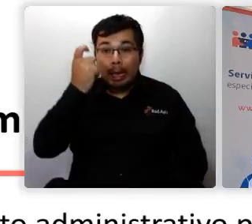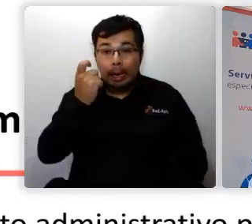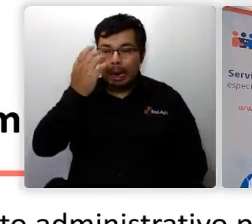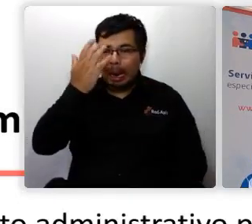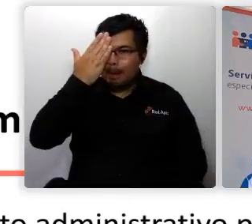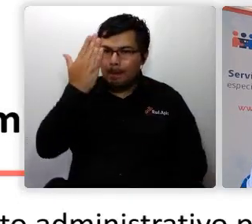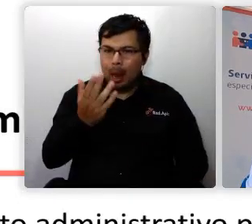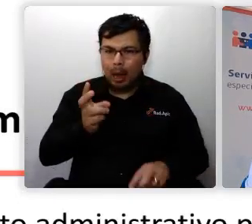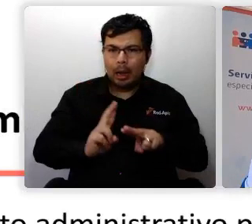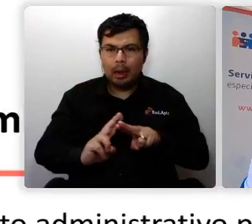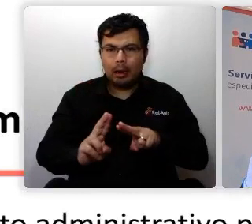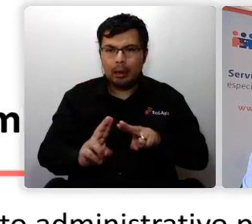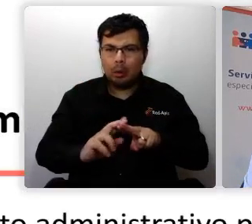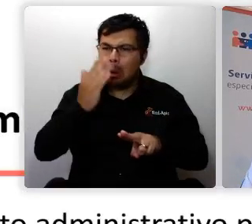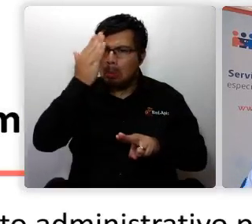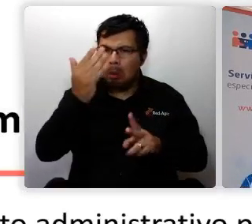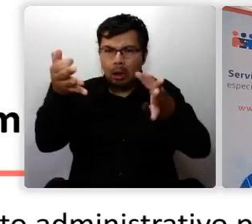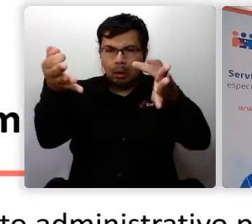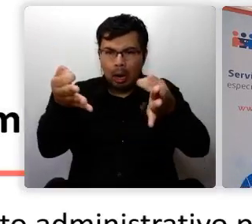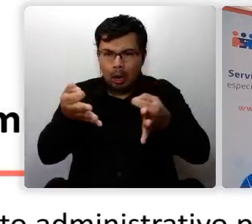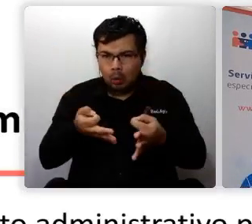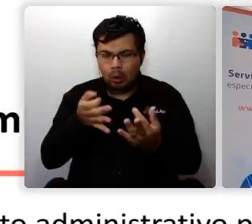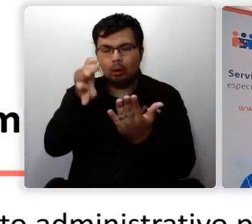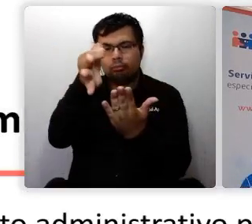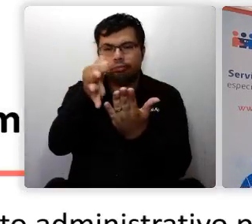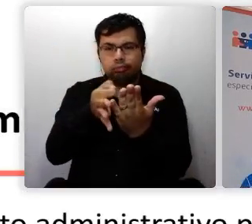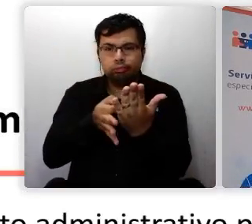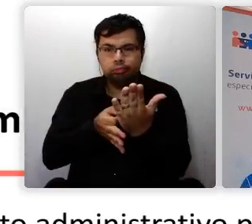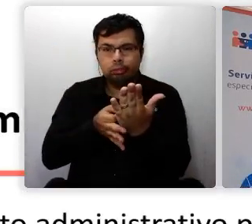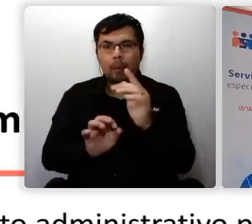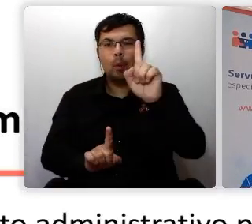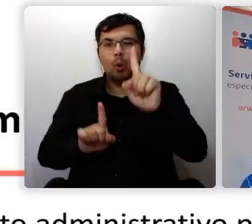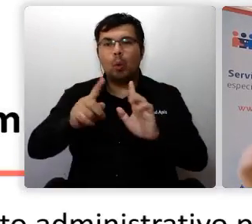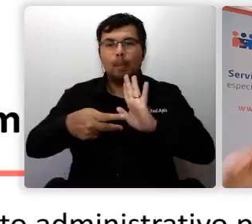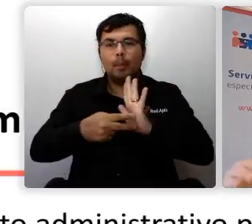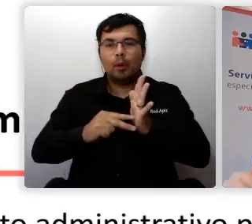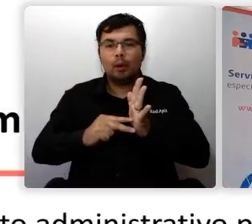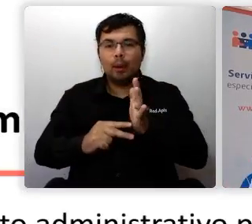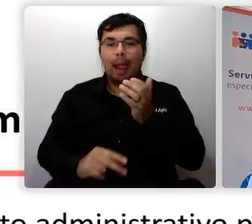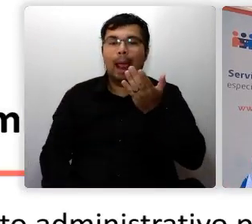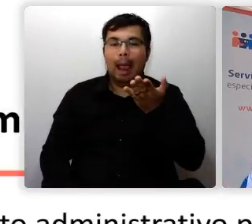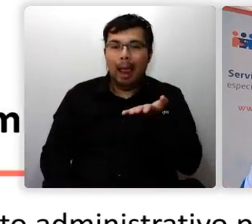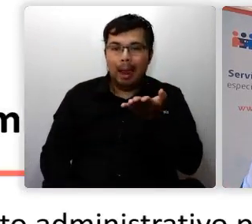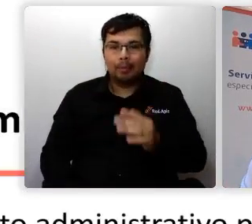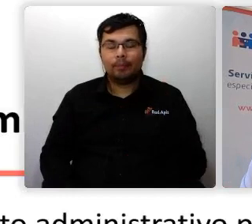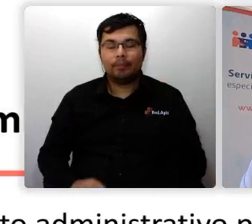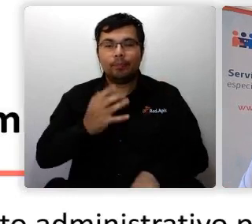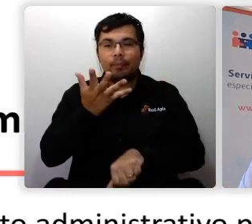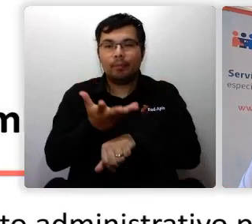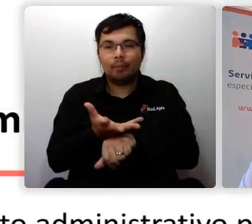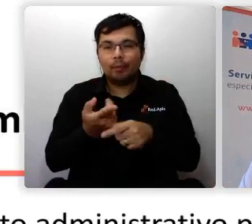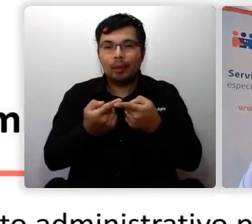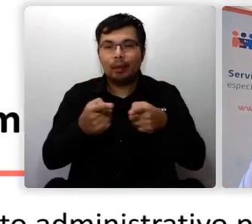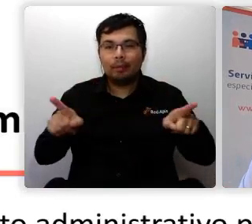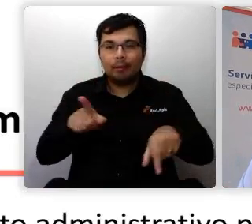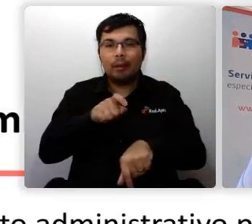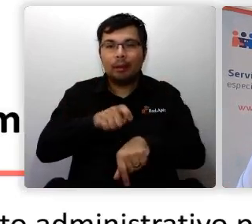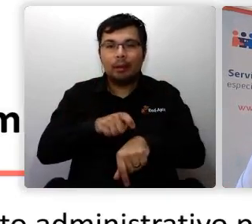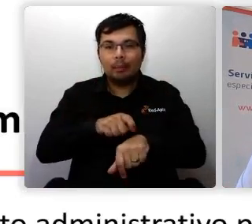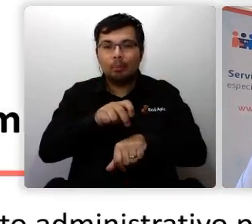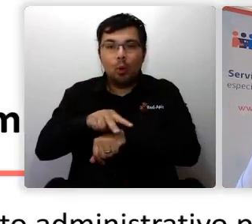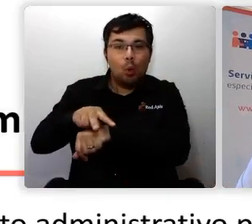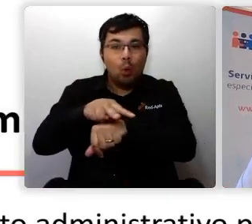no corresponde por algún problema. Ahí hay varias instancias administrativas que hay que seguir